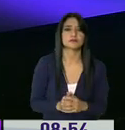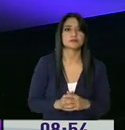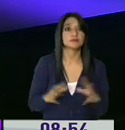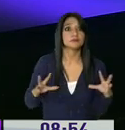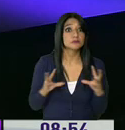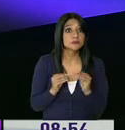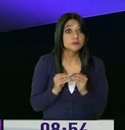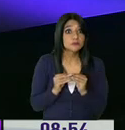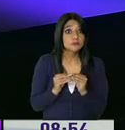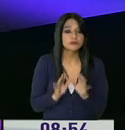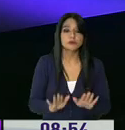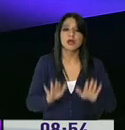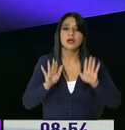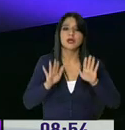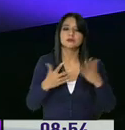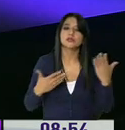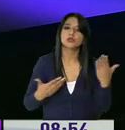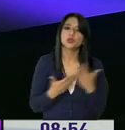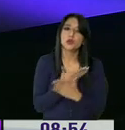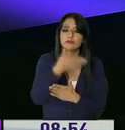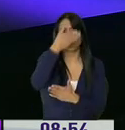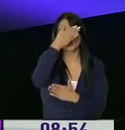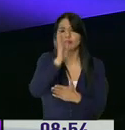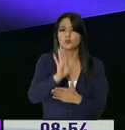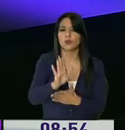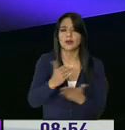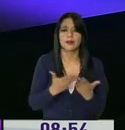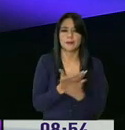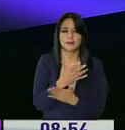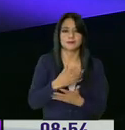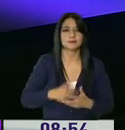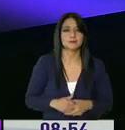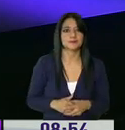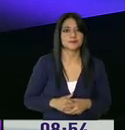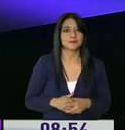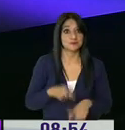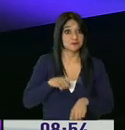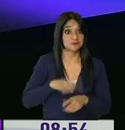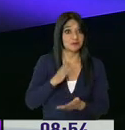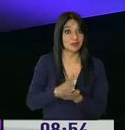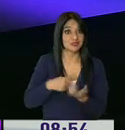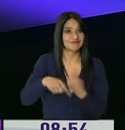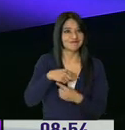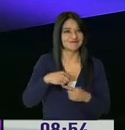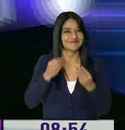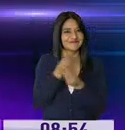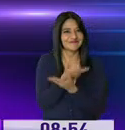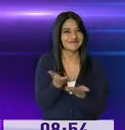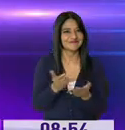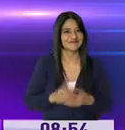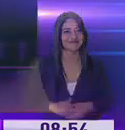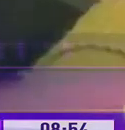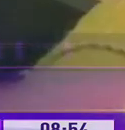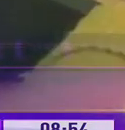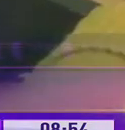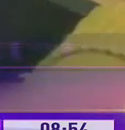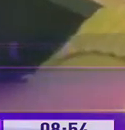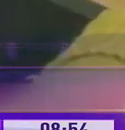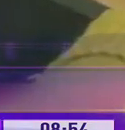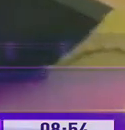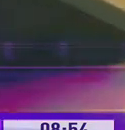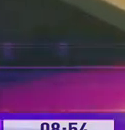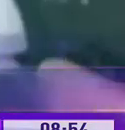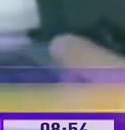esto es parte de una nueva cultura que todos debemos hacer. ¿Vamos para una pausa? ¿Le parece? Hola, Ali, adelante.